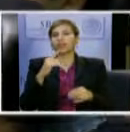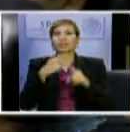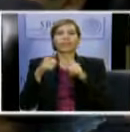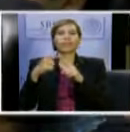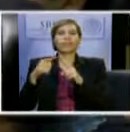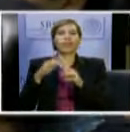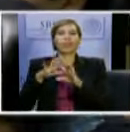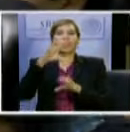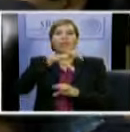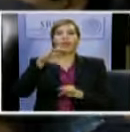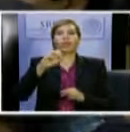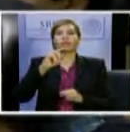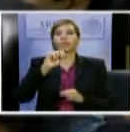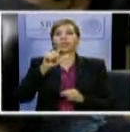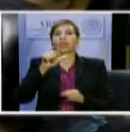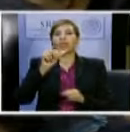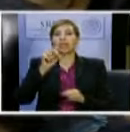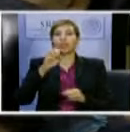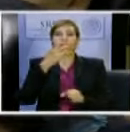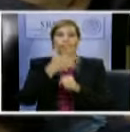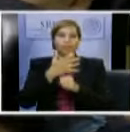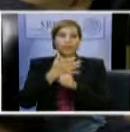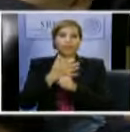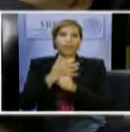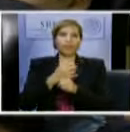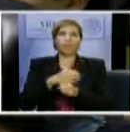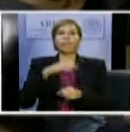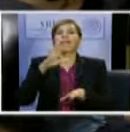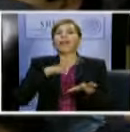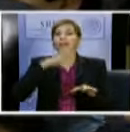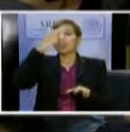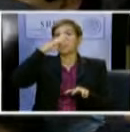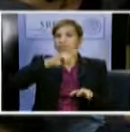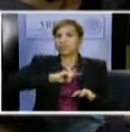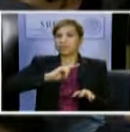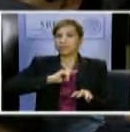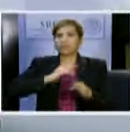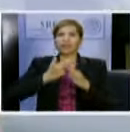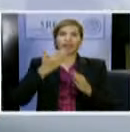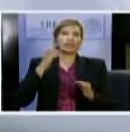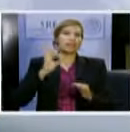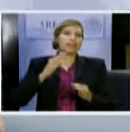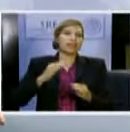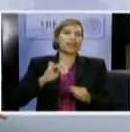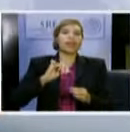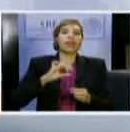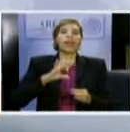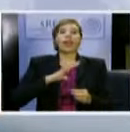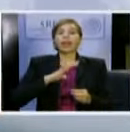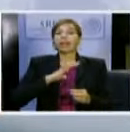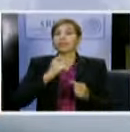consulados en los Estados Unidos. En un momento dado, en alguna experiencia previa, algún